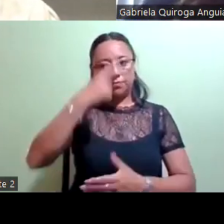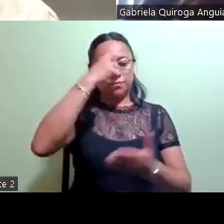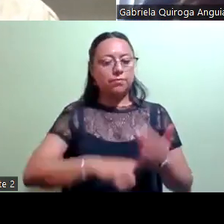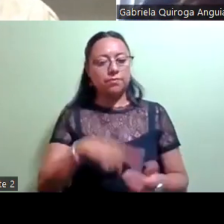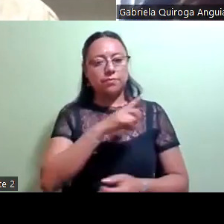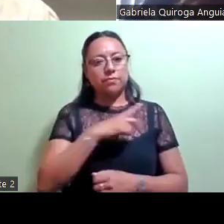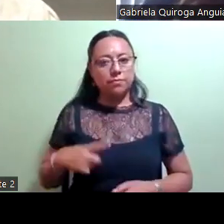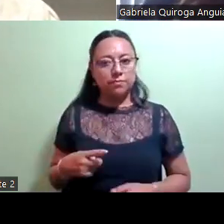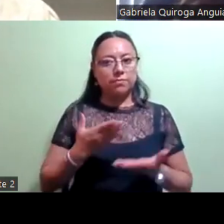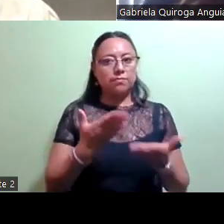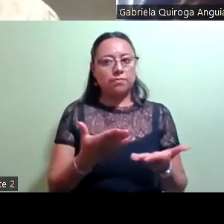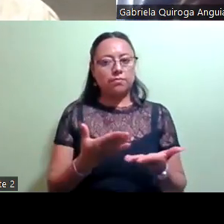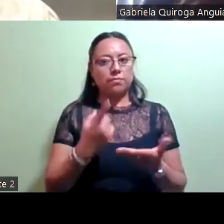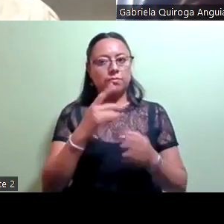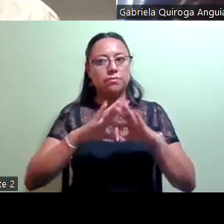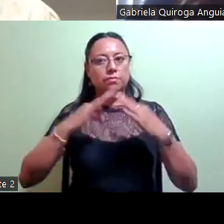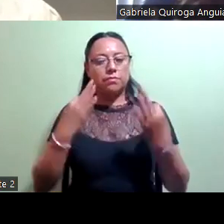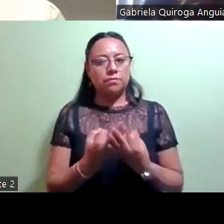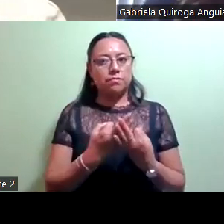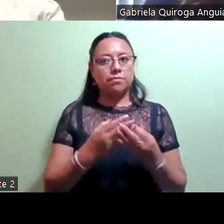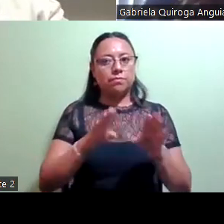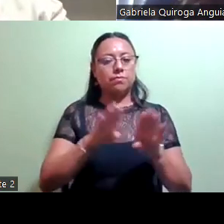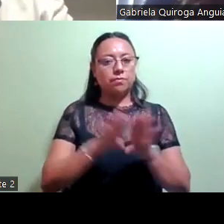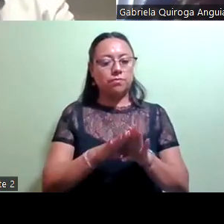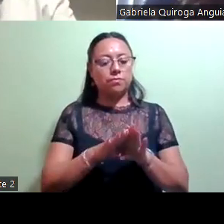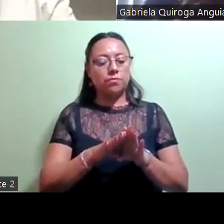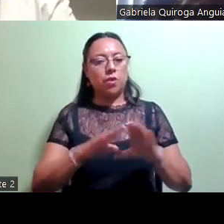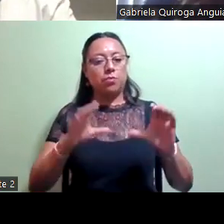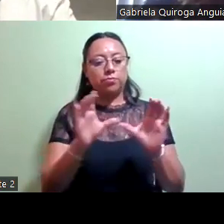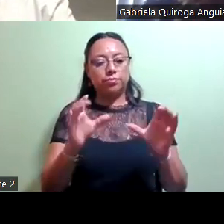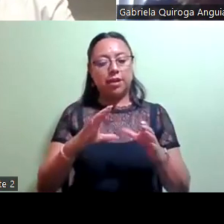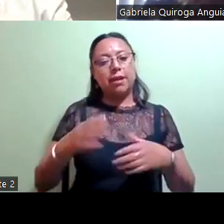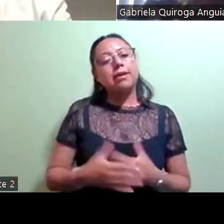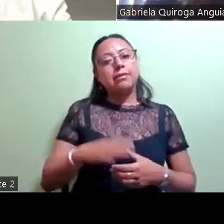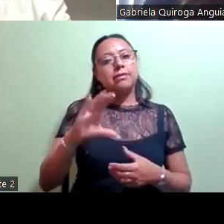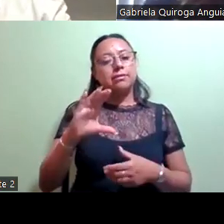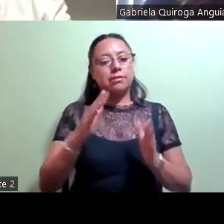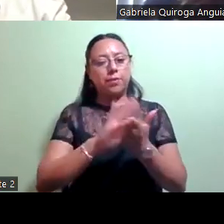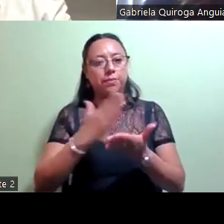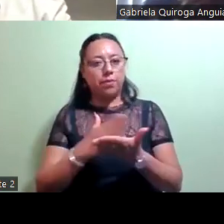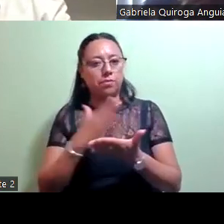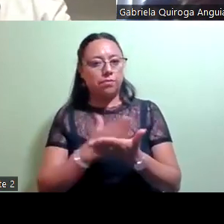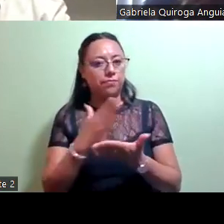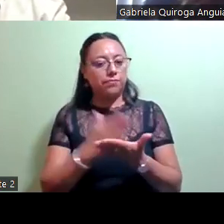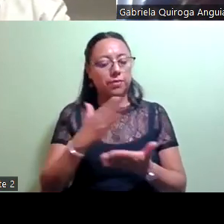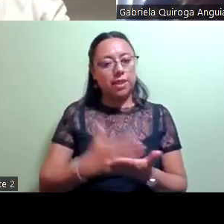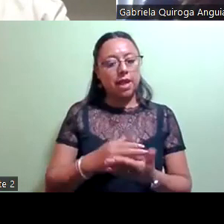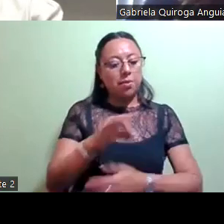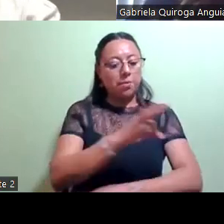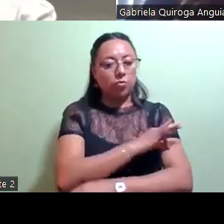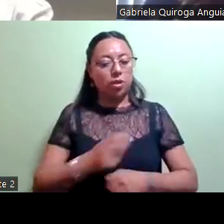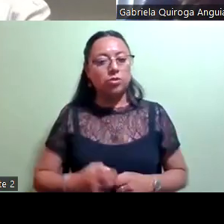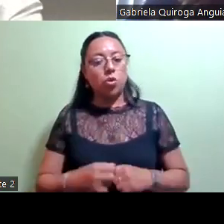autorizar como forma de acreditar la propiedad la cartilla de vacunación o en su defecto una constancia de hechos con 2 testigos